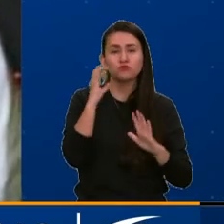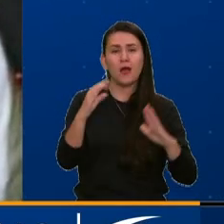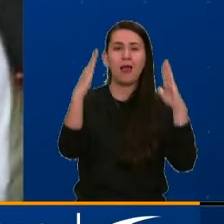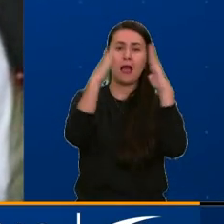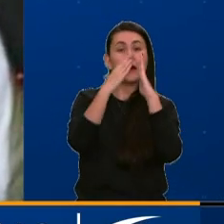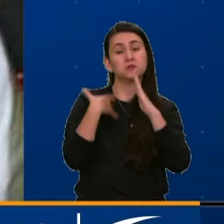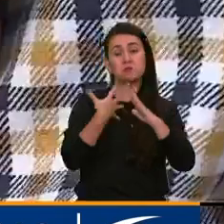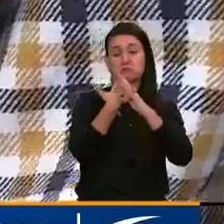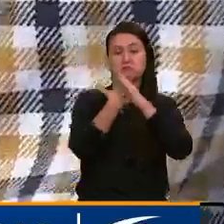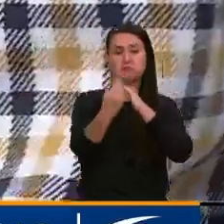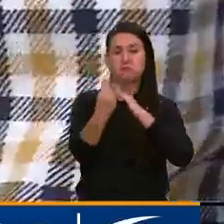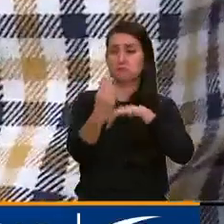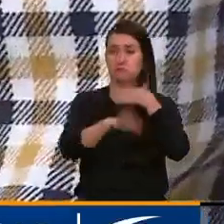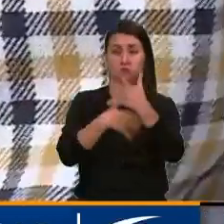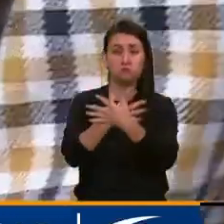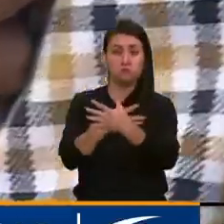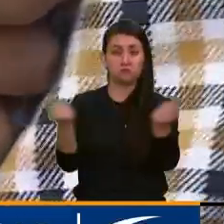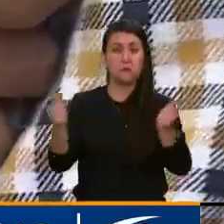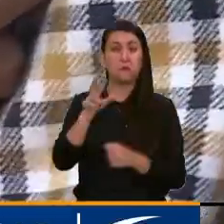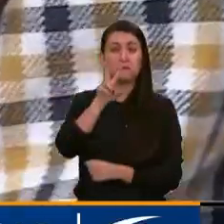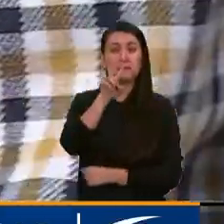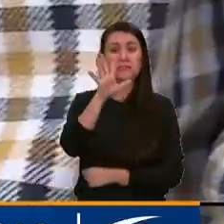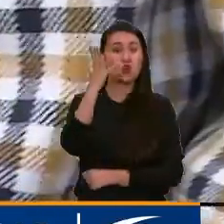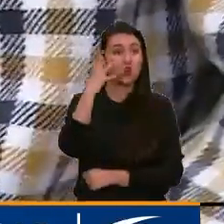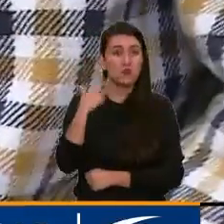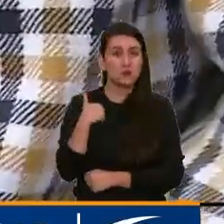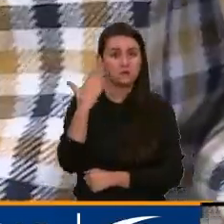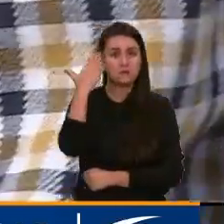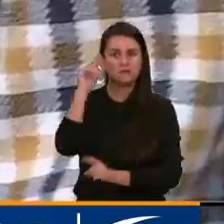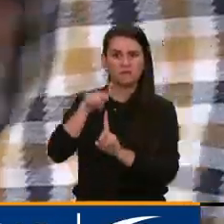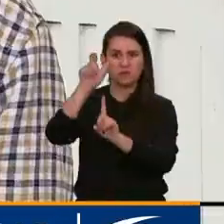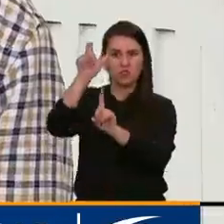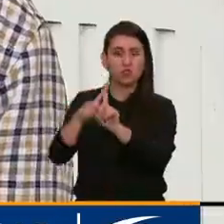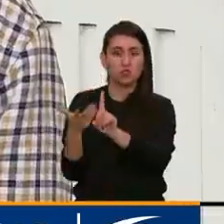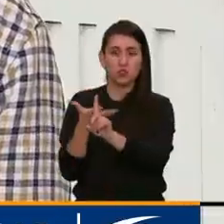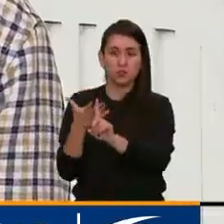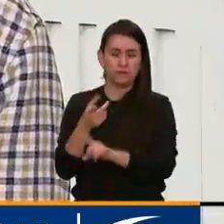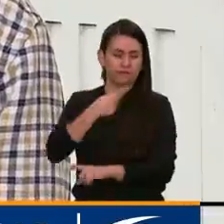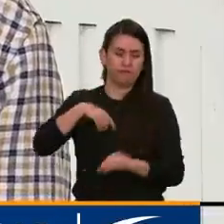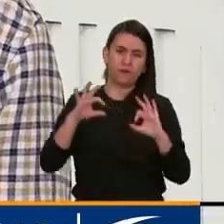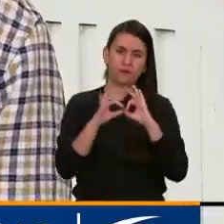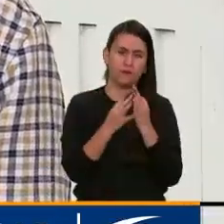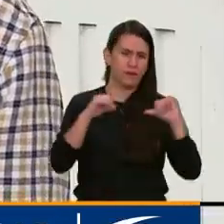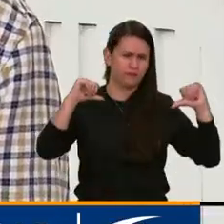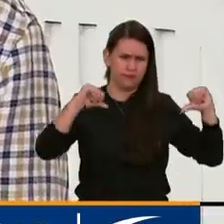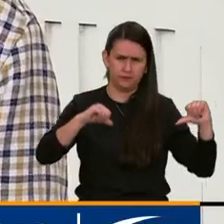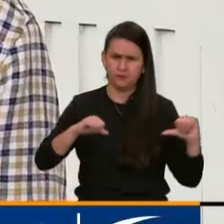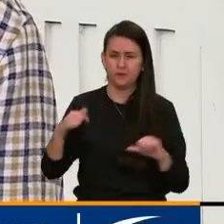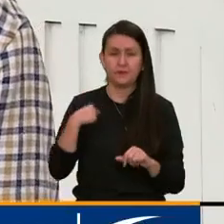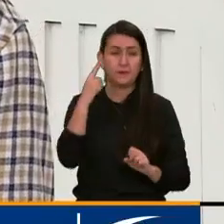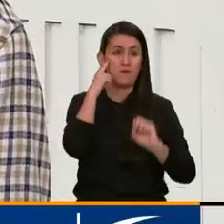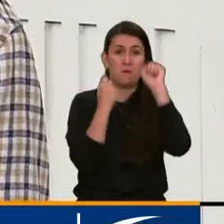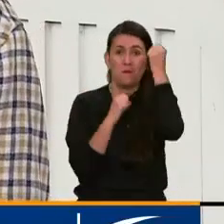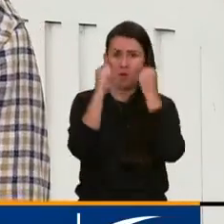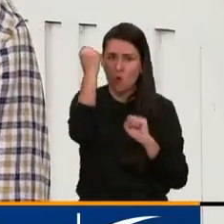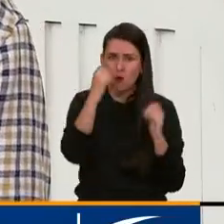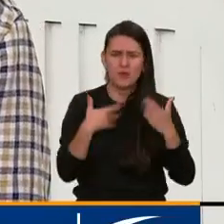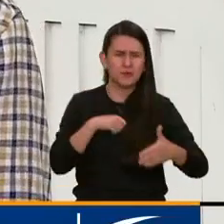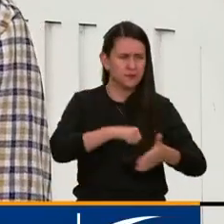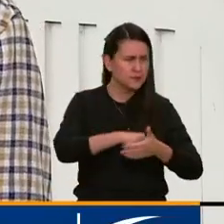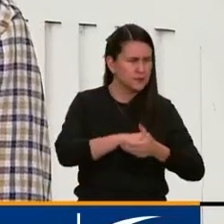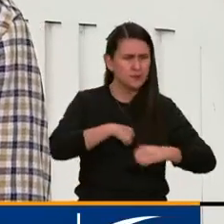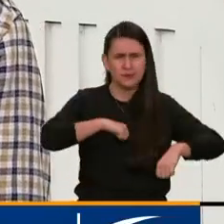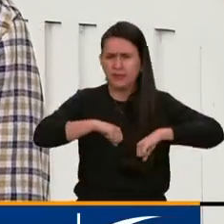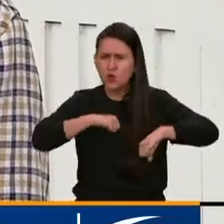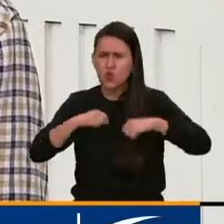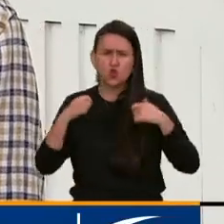pasado 25 días sin saber de su paradero. Bastante mal. Pues bastante preocupados, pues estamos haciendo hasta lo imposible